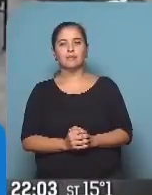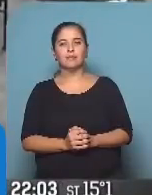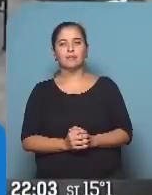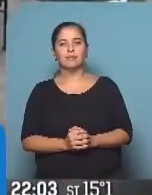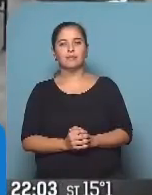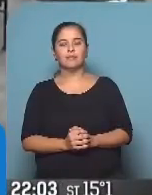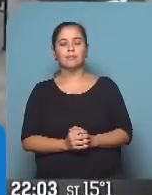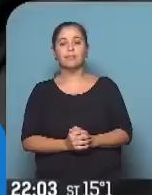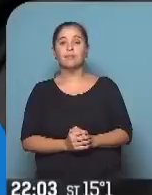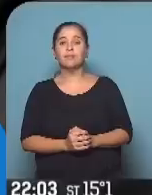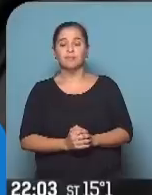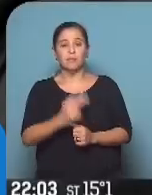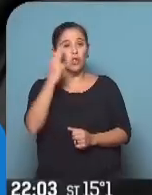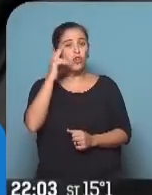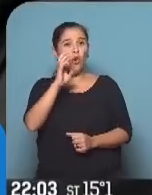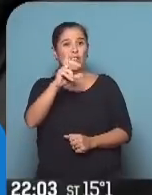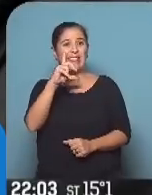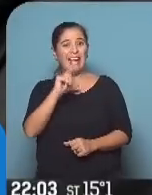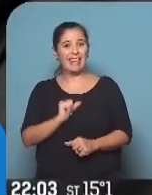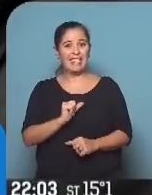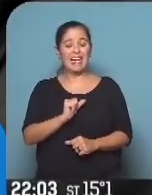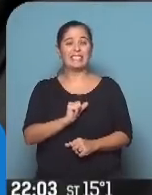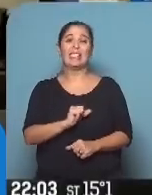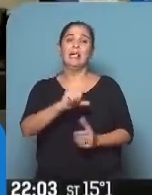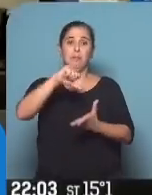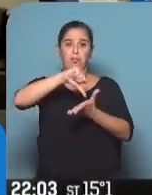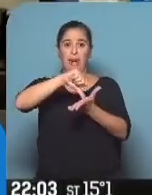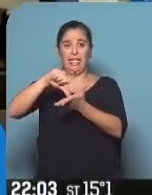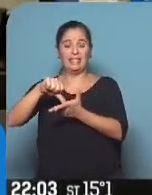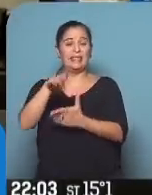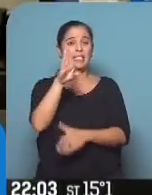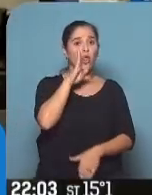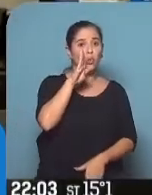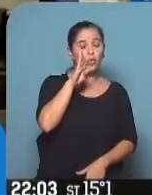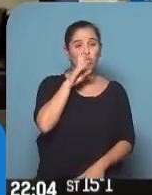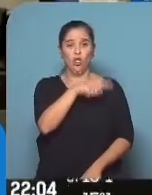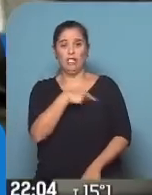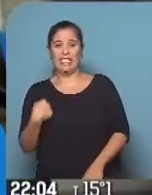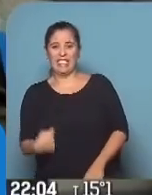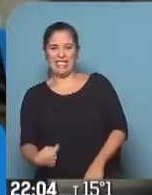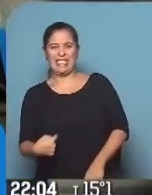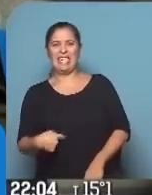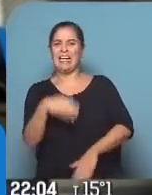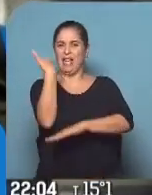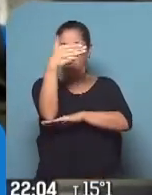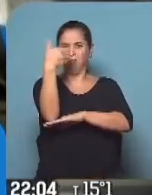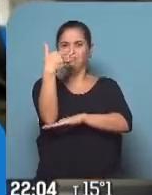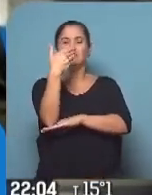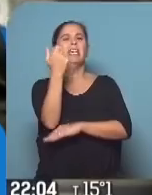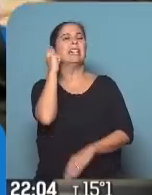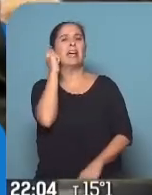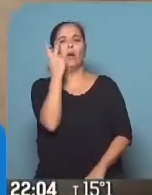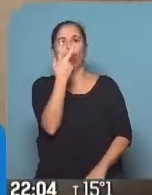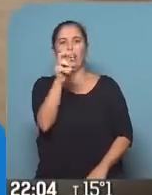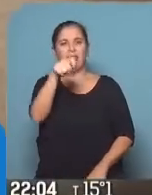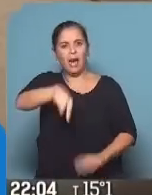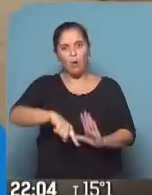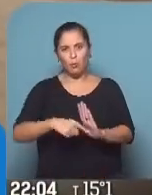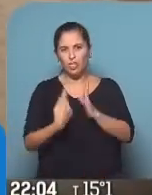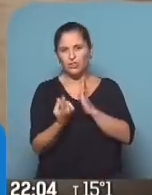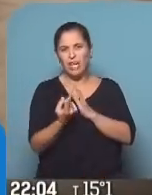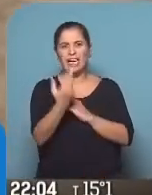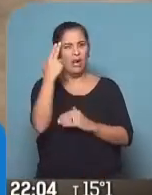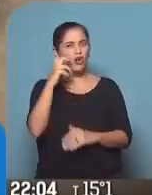La tregua de 90 días que habían establecido Estados Unidos y China en diciembre, durante la cumbre del G20 en Buenos Aires, llegó a su fin y